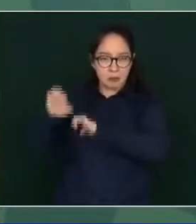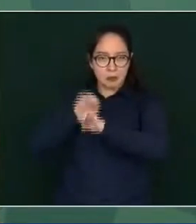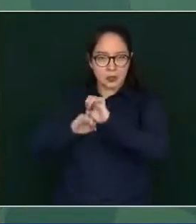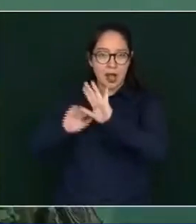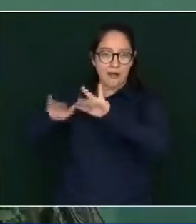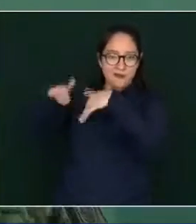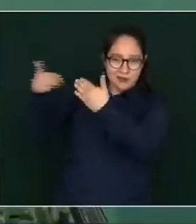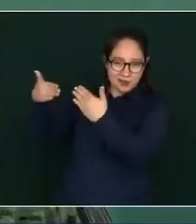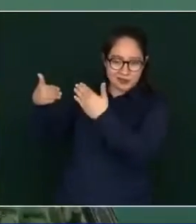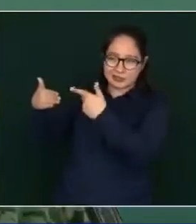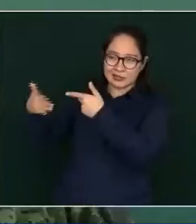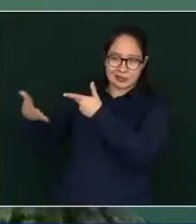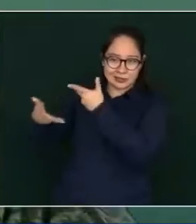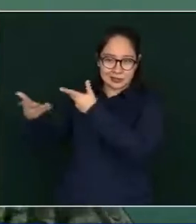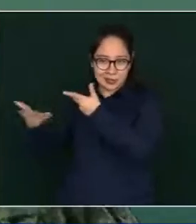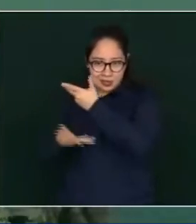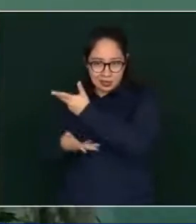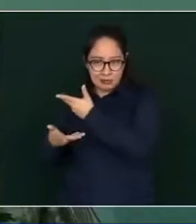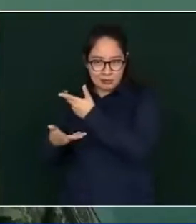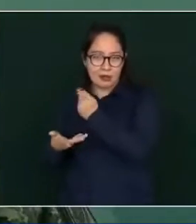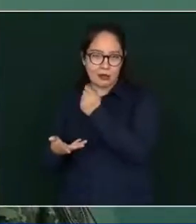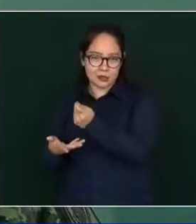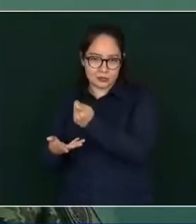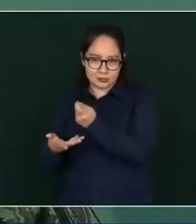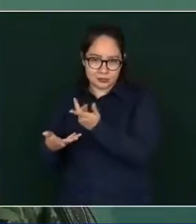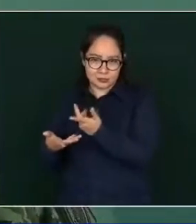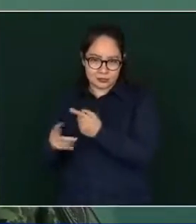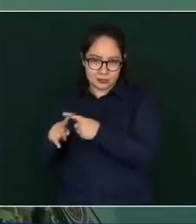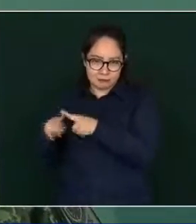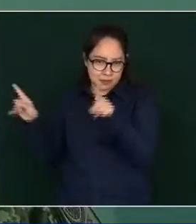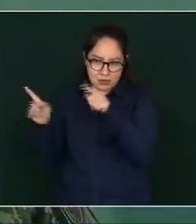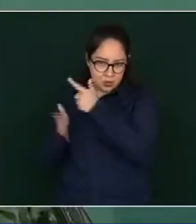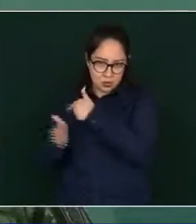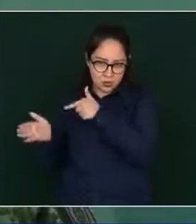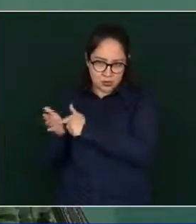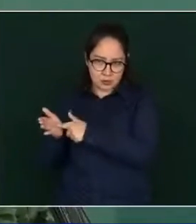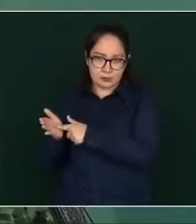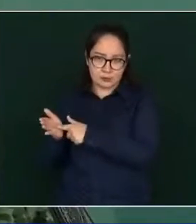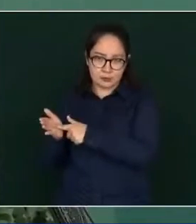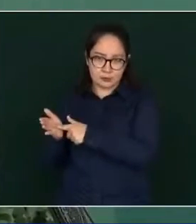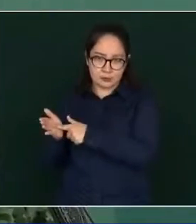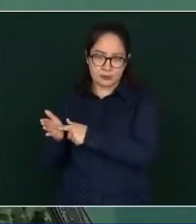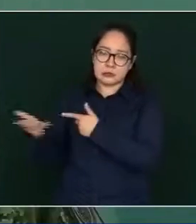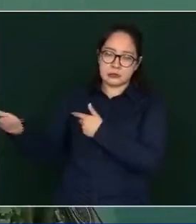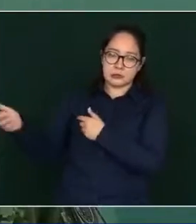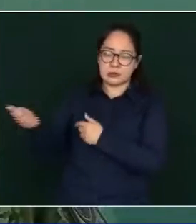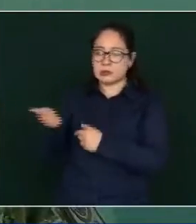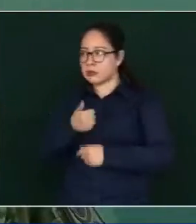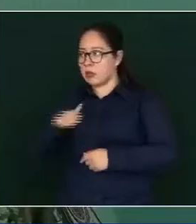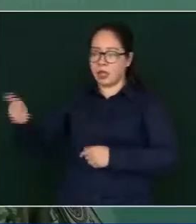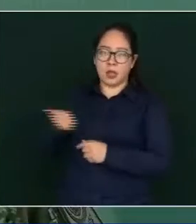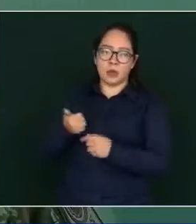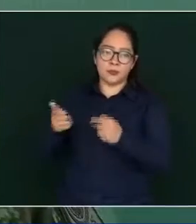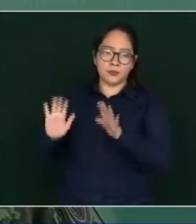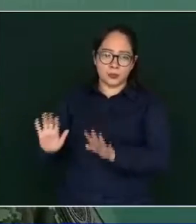están fuera de lo que es el aeropuerto, están en otros puntos y tienen que estar llevando. Aquí